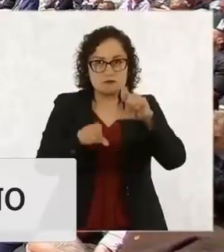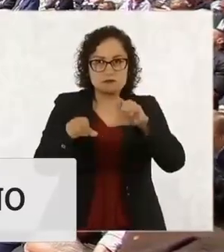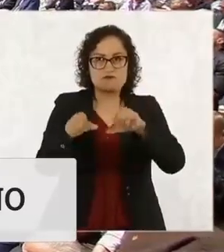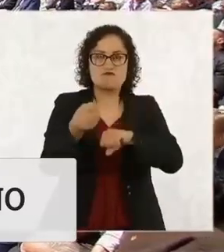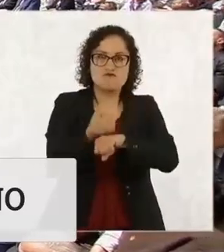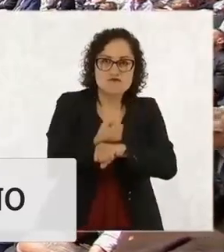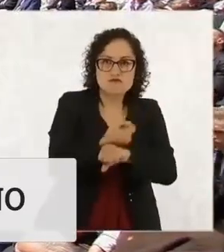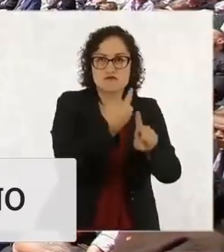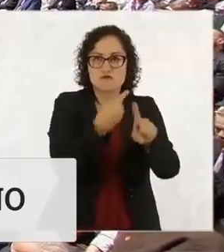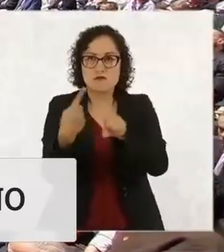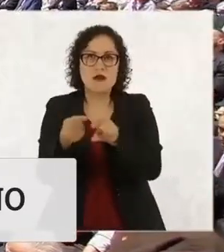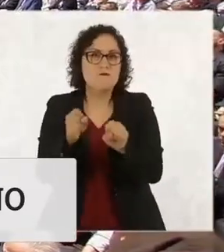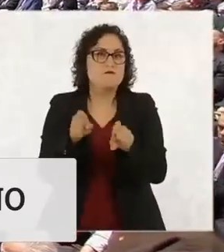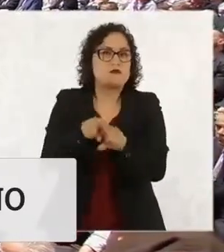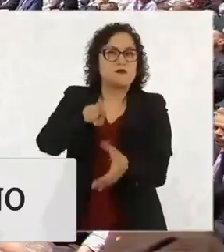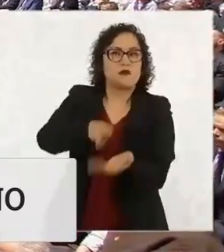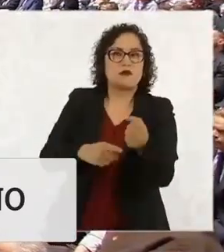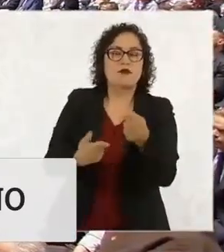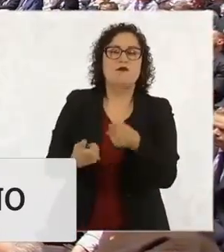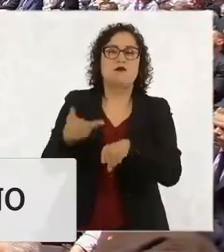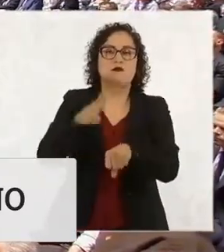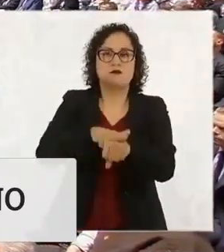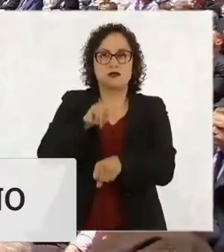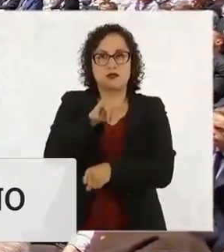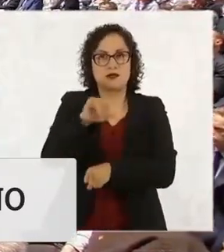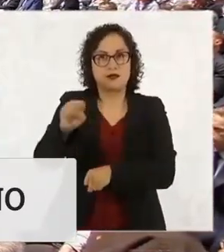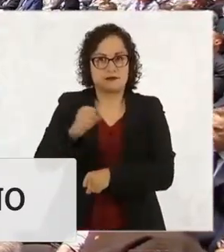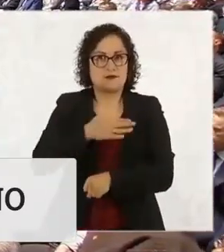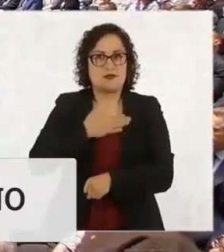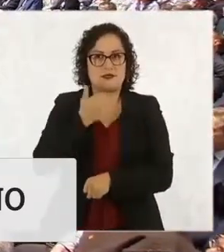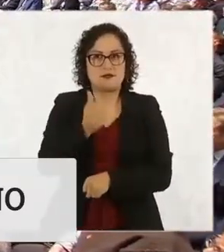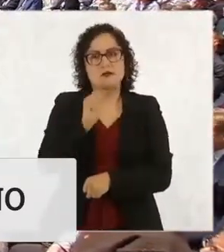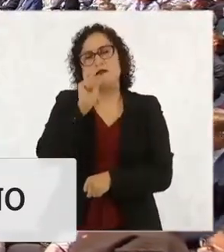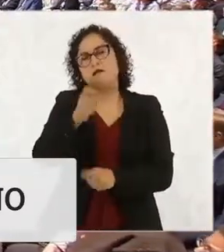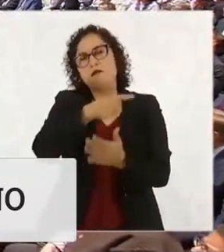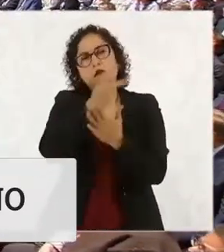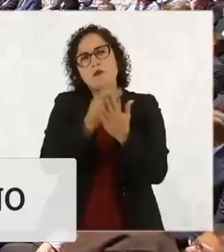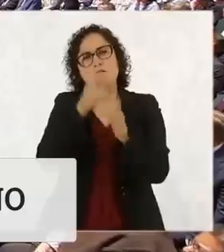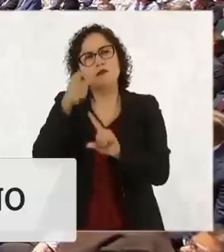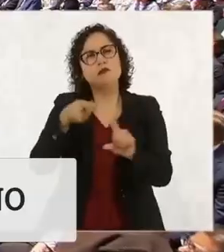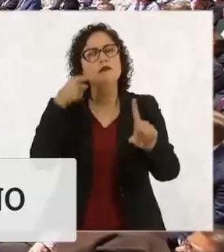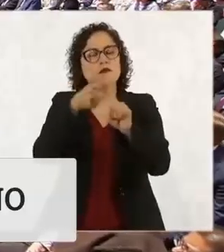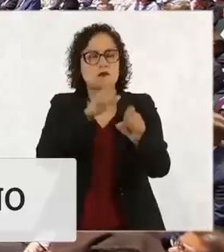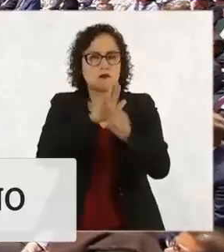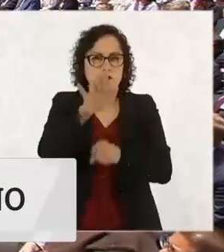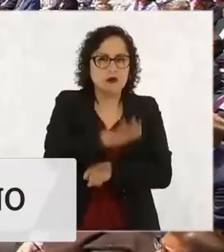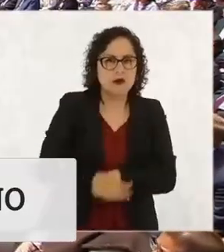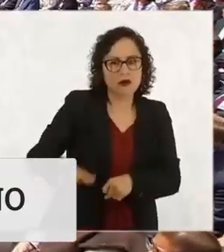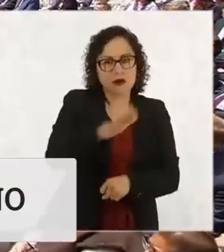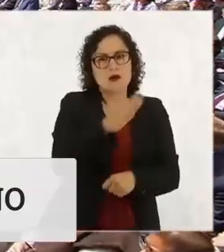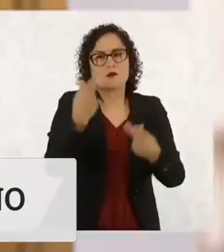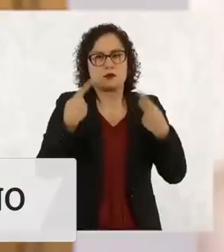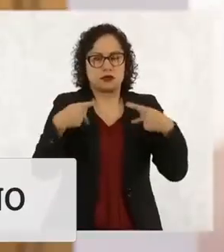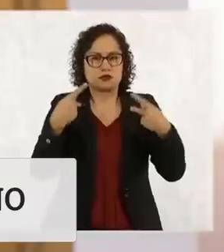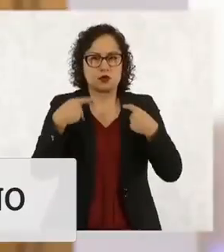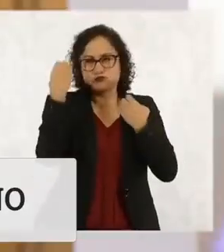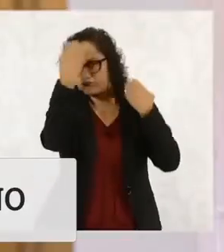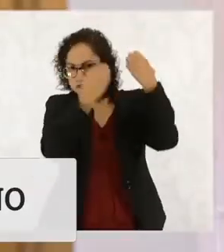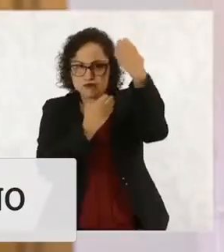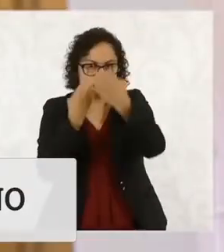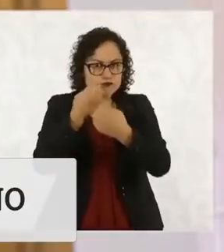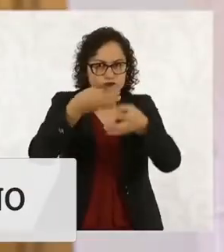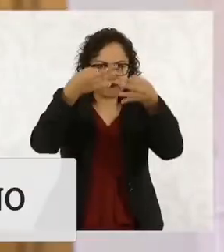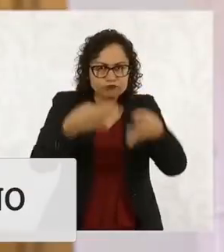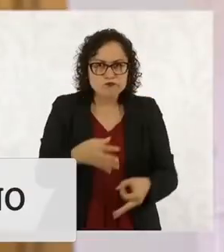la salud del IMSS Bienestar. Este programa garantiza mejores diagnósticos clínicos, además de que